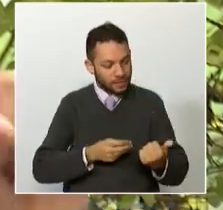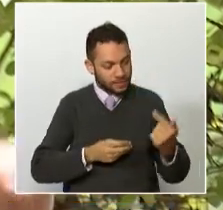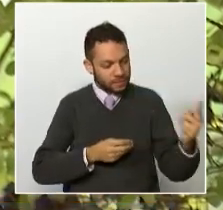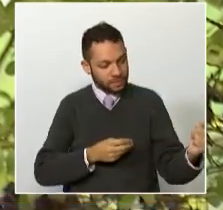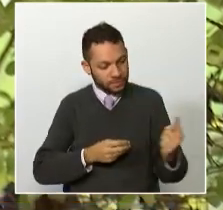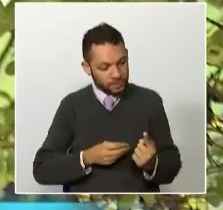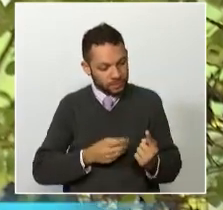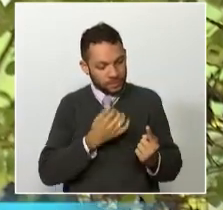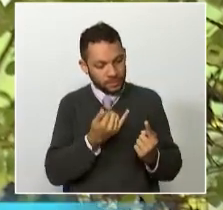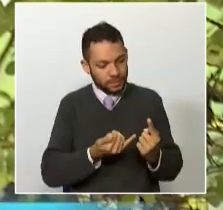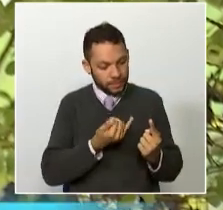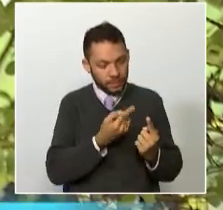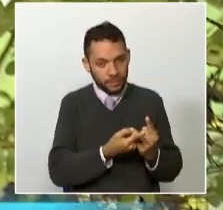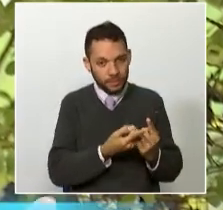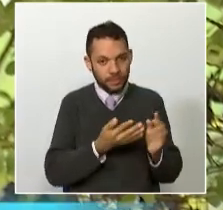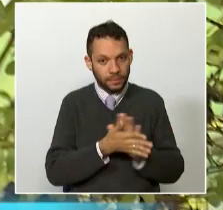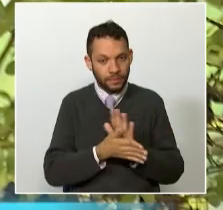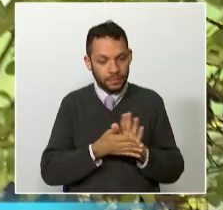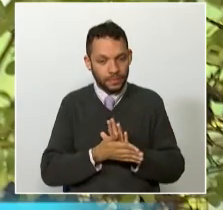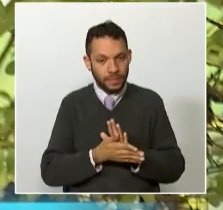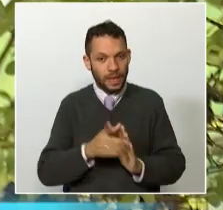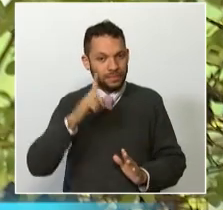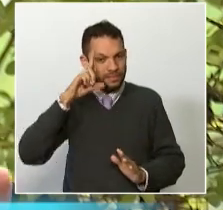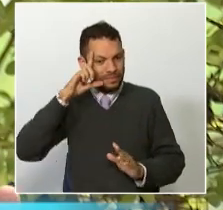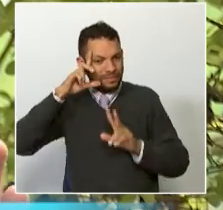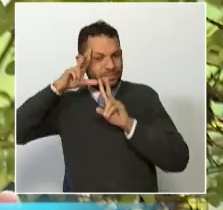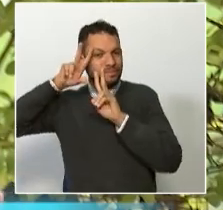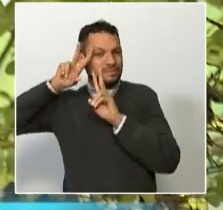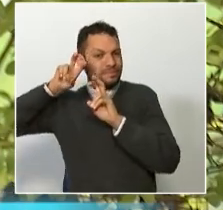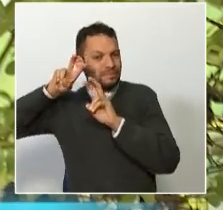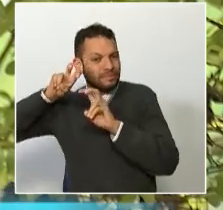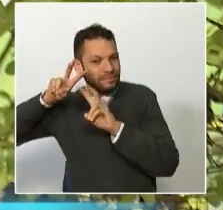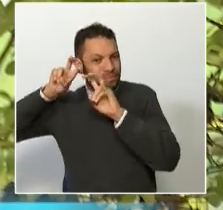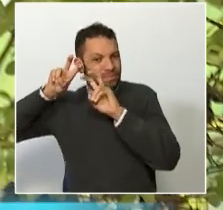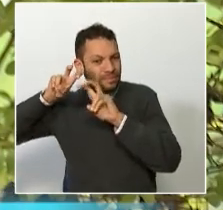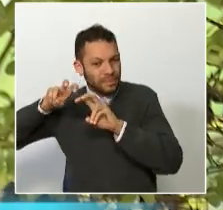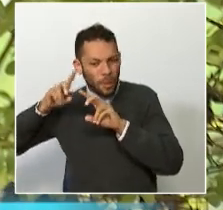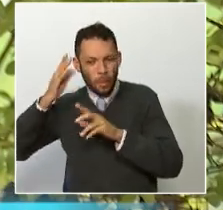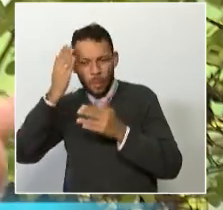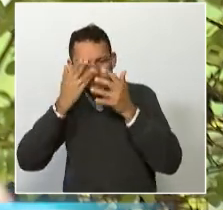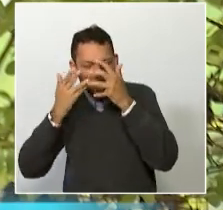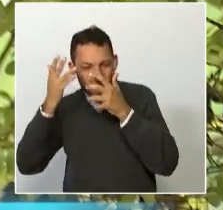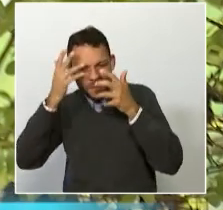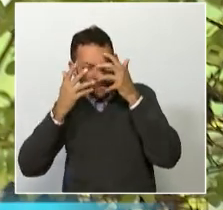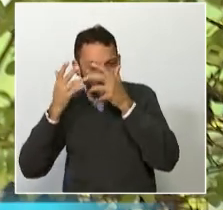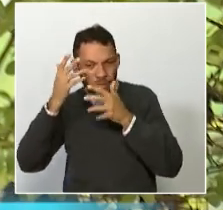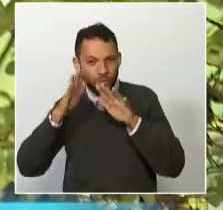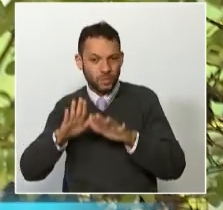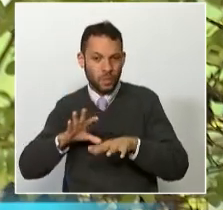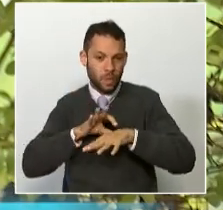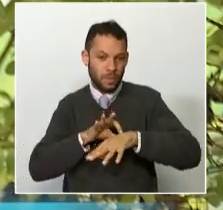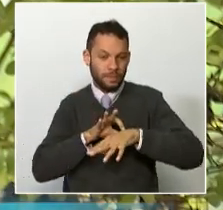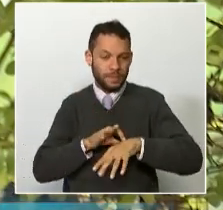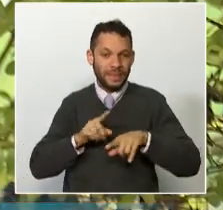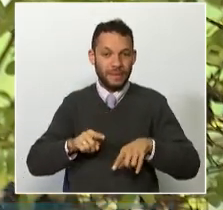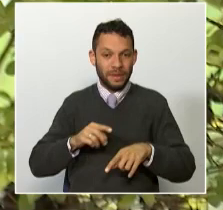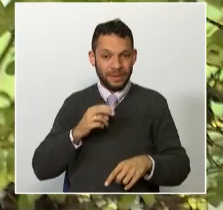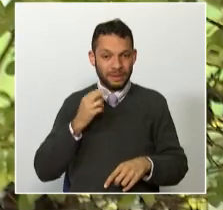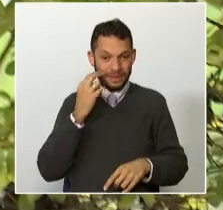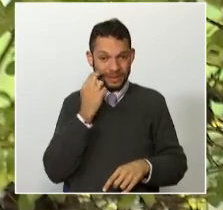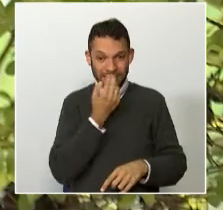para hacerles citología, colposcopia, ecografía transvaginal, examen clínico del seno y cita con los